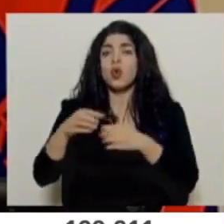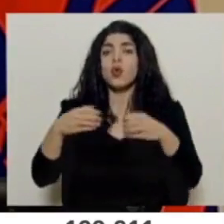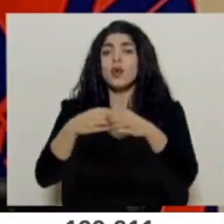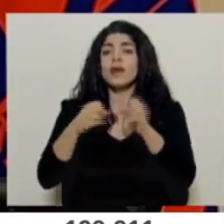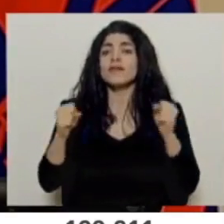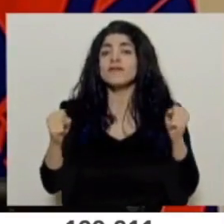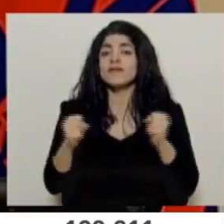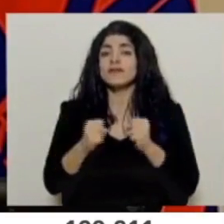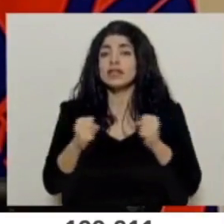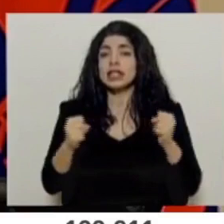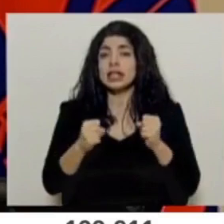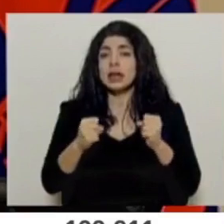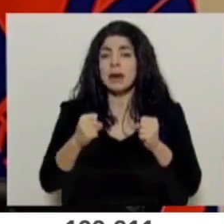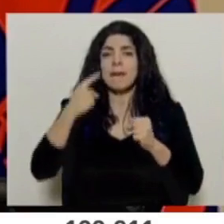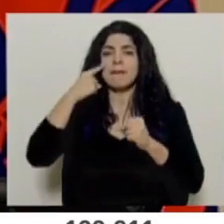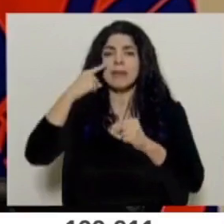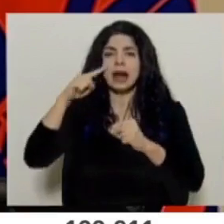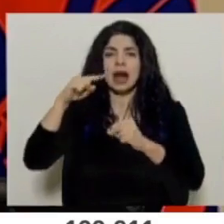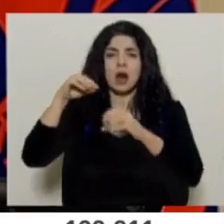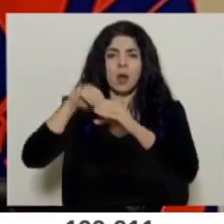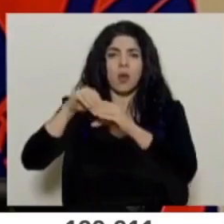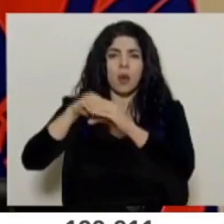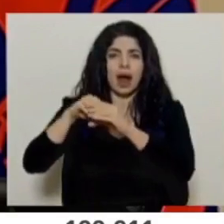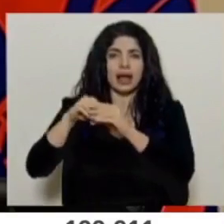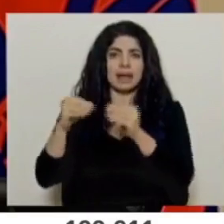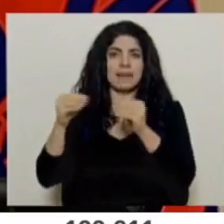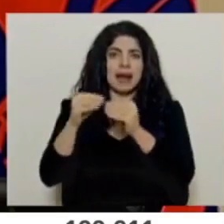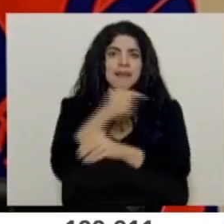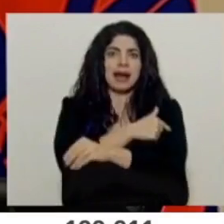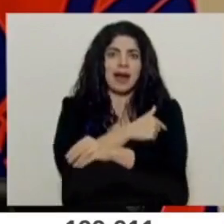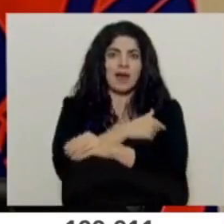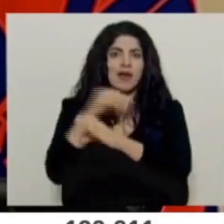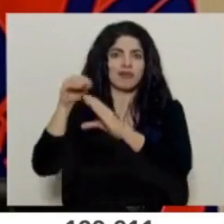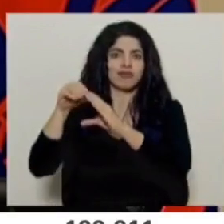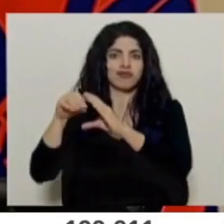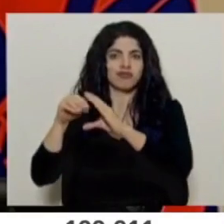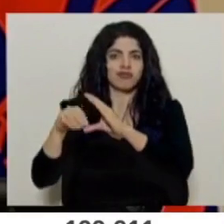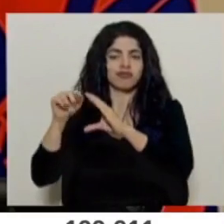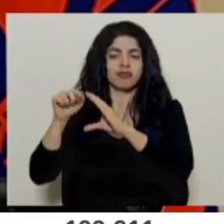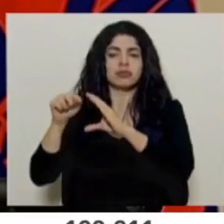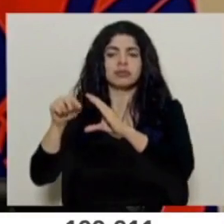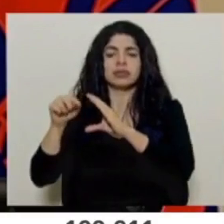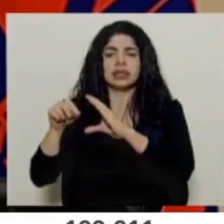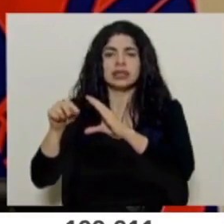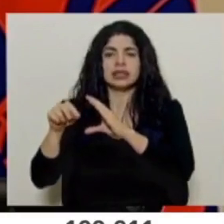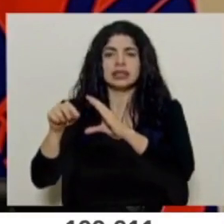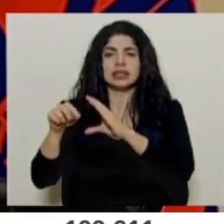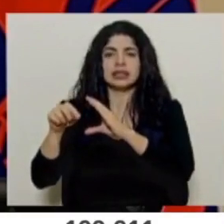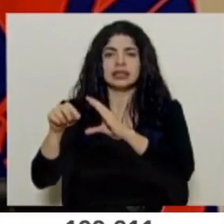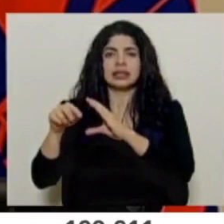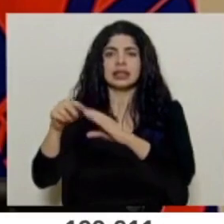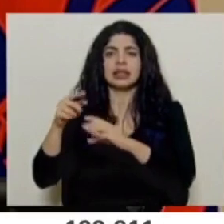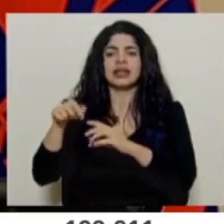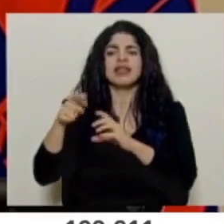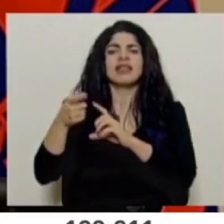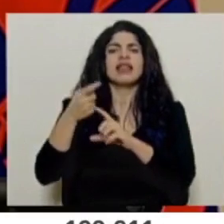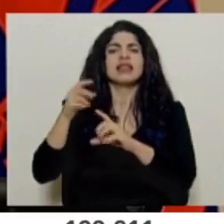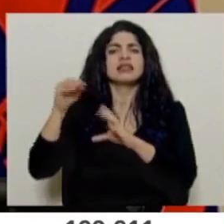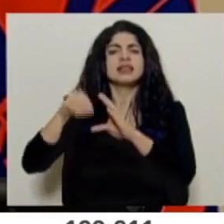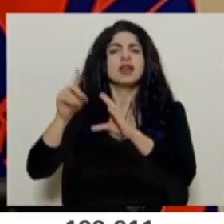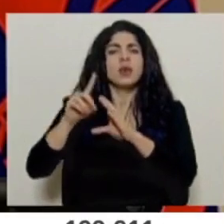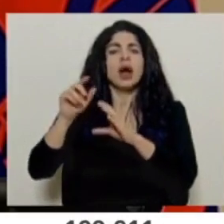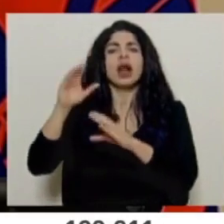frío para almacenamiento de más vacunas que corresponden a las de AstraZeneca y